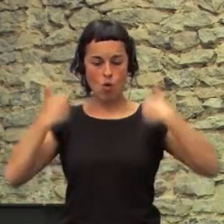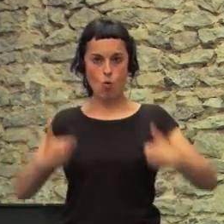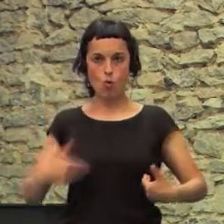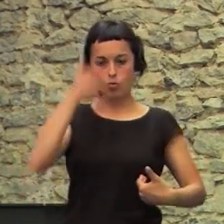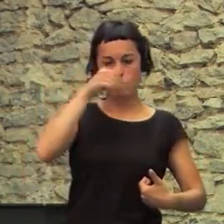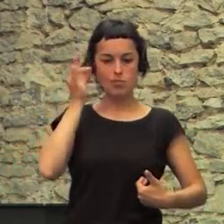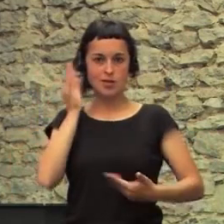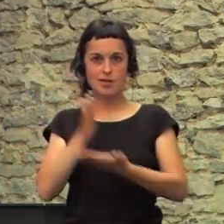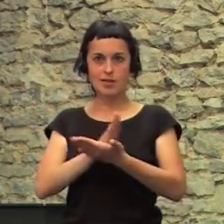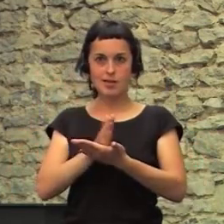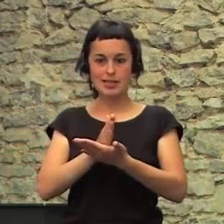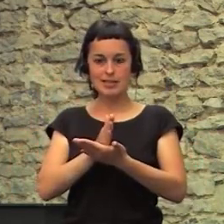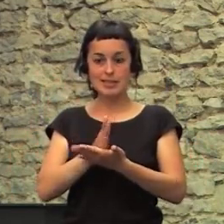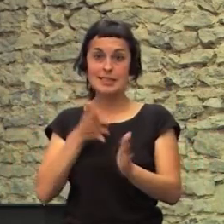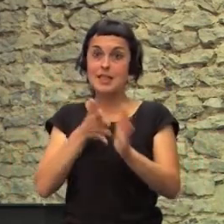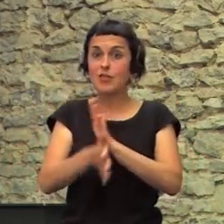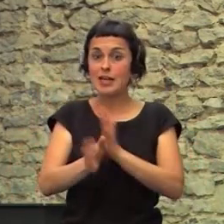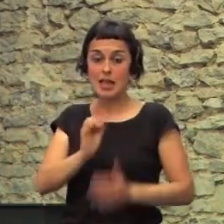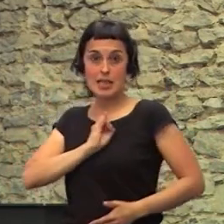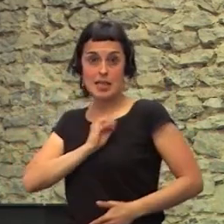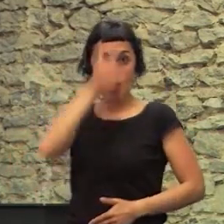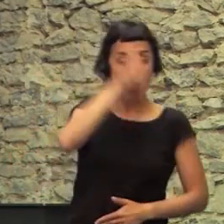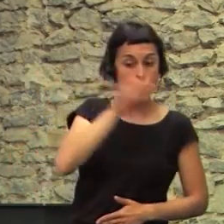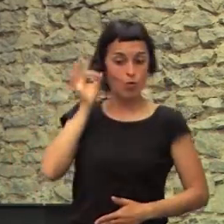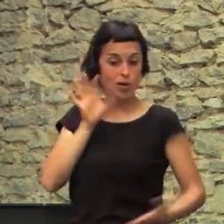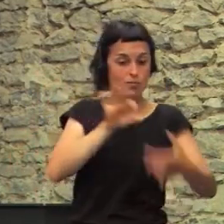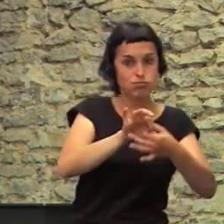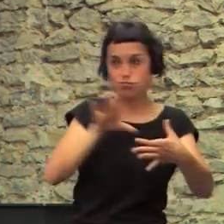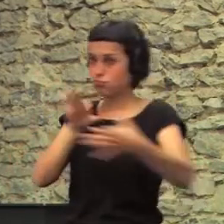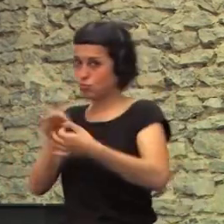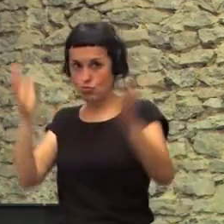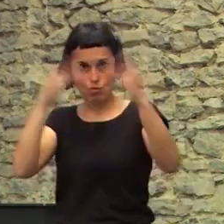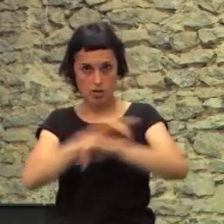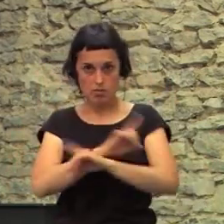una identidad que no se ajusta a lo binario en esas personas necesariamente. Y luego, pues